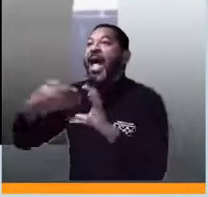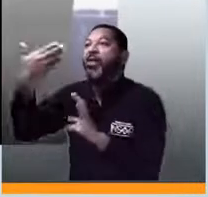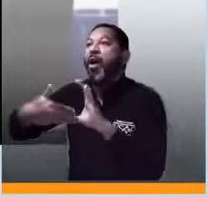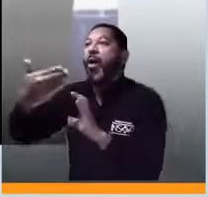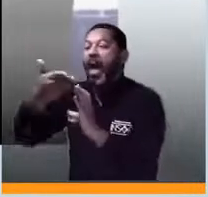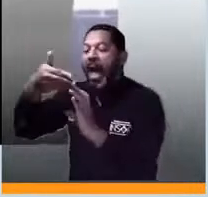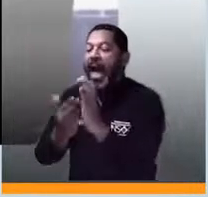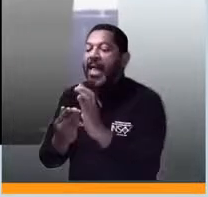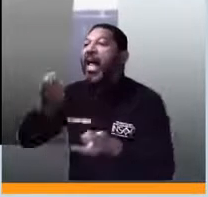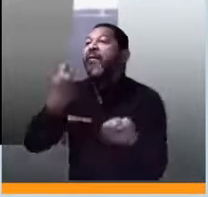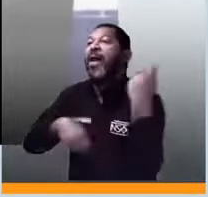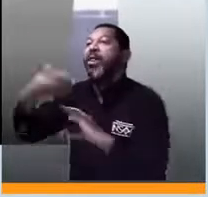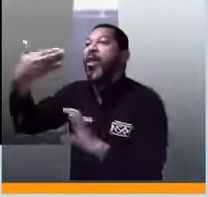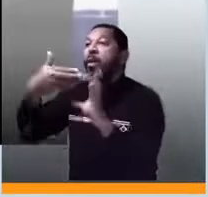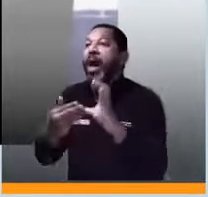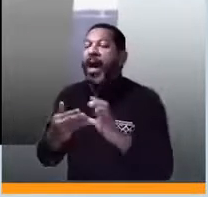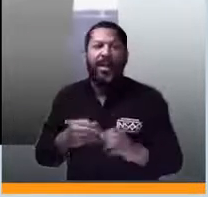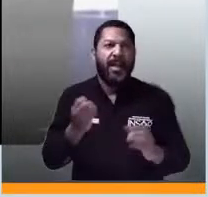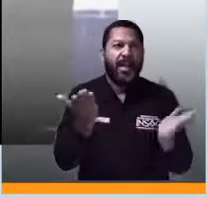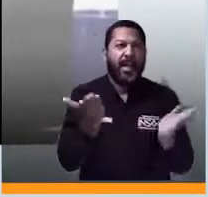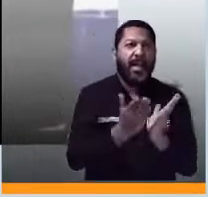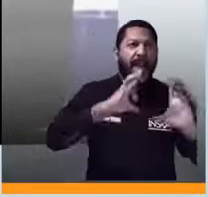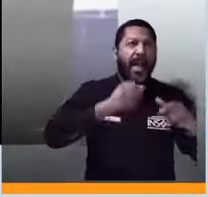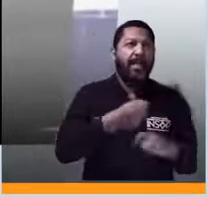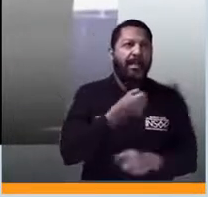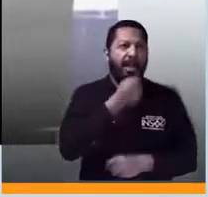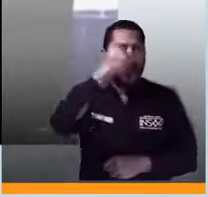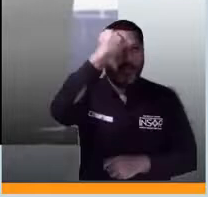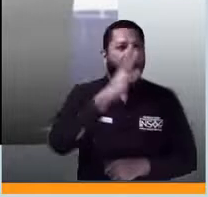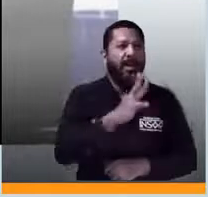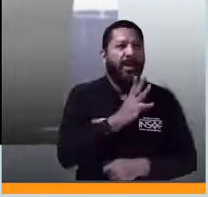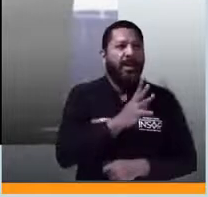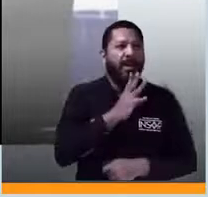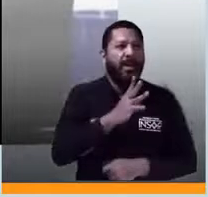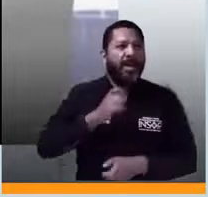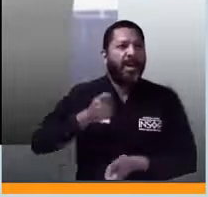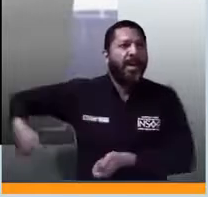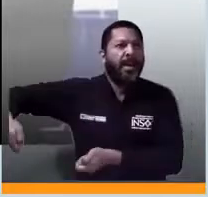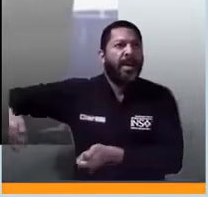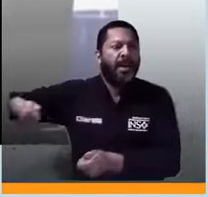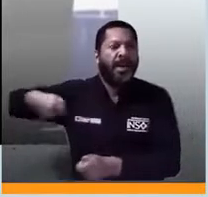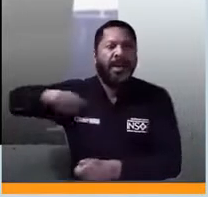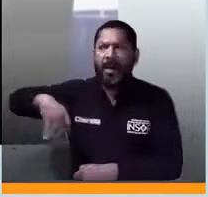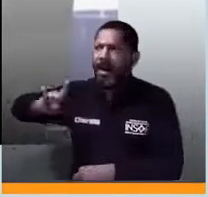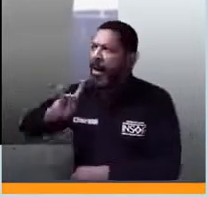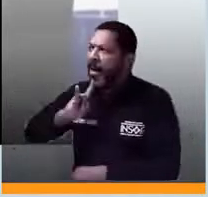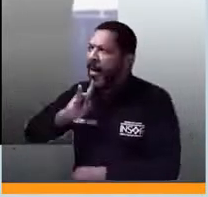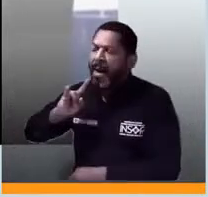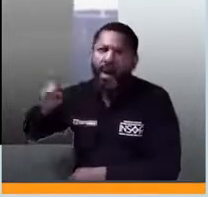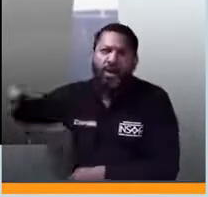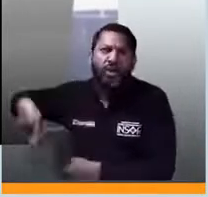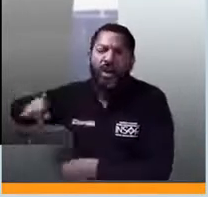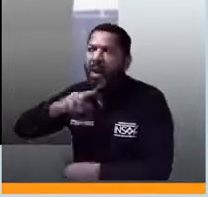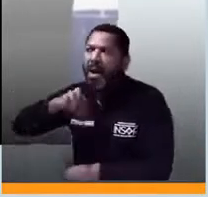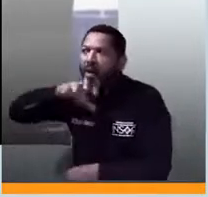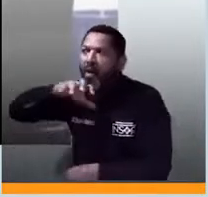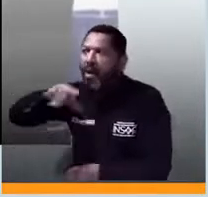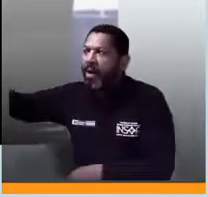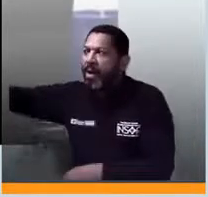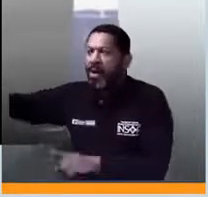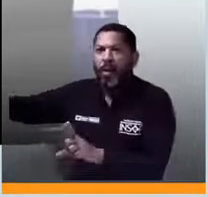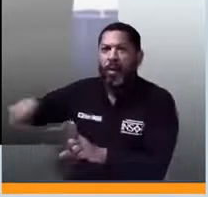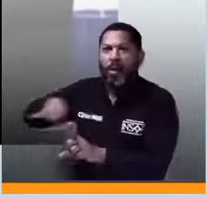que eso pone de relieve la importancia que tiene la educación. Creo que hemos aprendido eso. Por supuesto, el personal médico y de salud ha sido